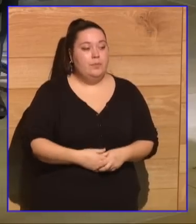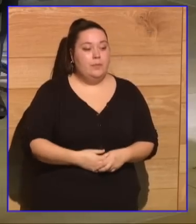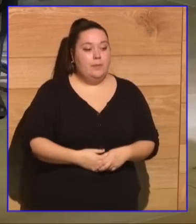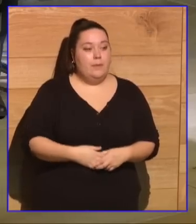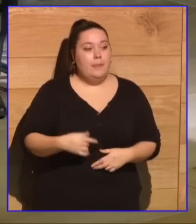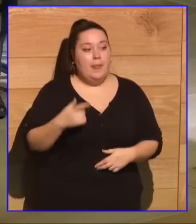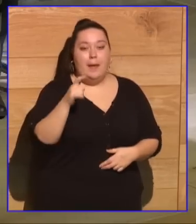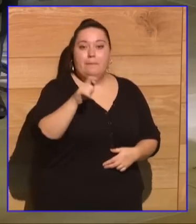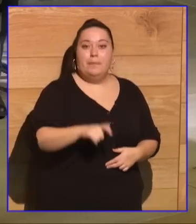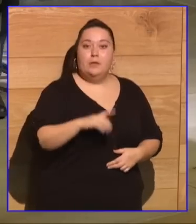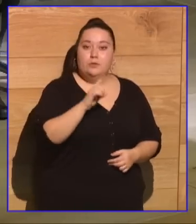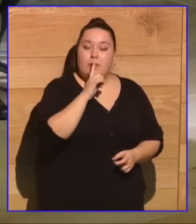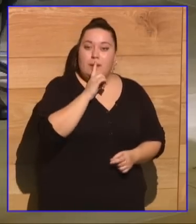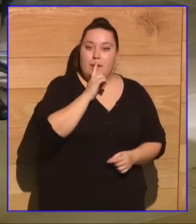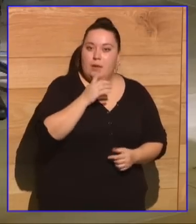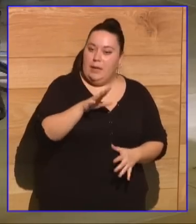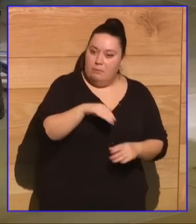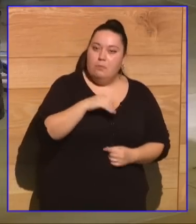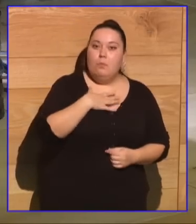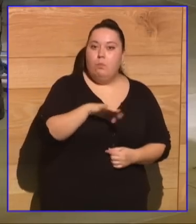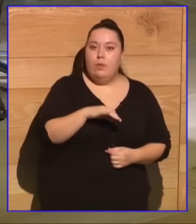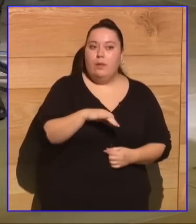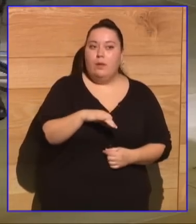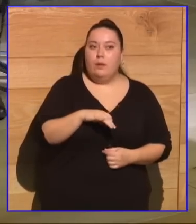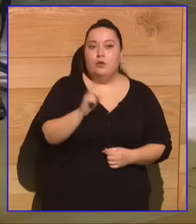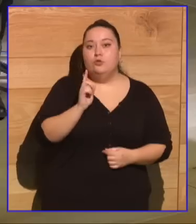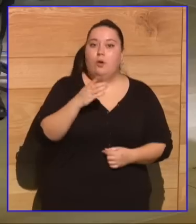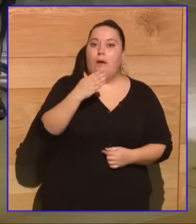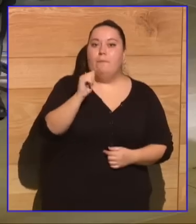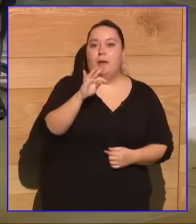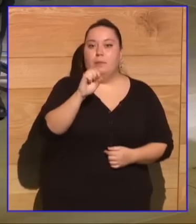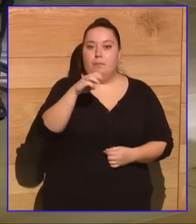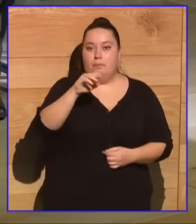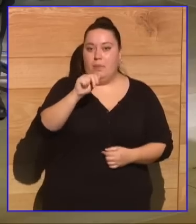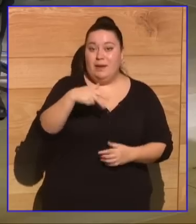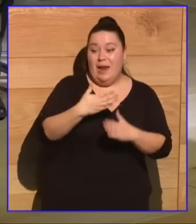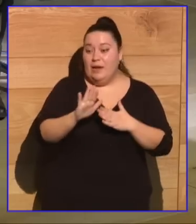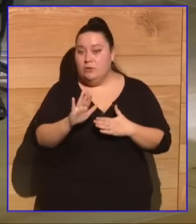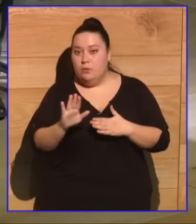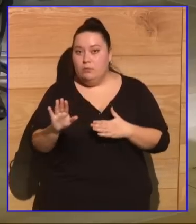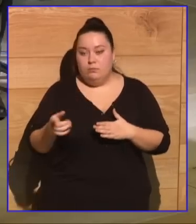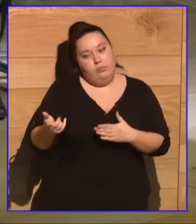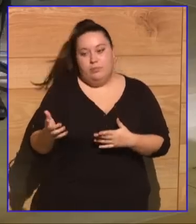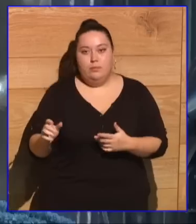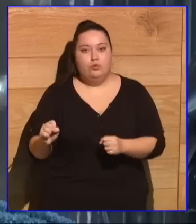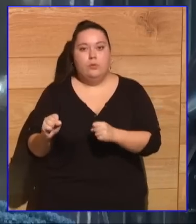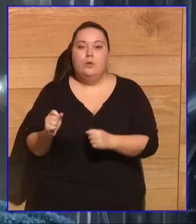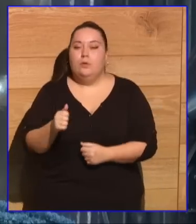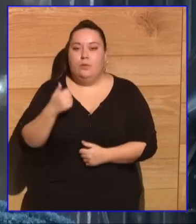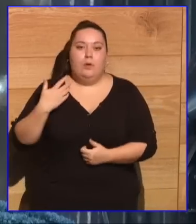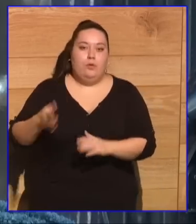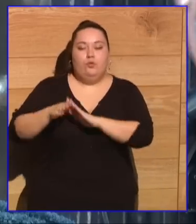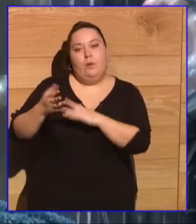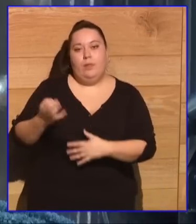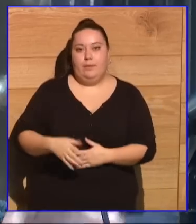quedarse encallado en lo de la muerte del padre con 8 añitos es a Batman. Ya está. A todos los demás lo tienen que superar. A Batman no, porque tiene que